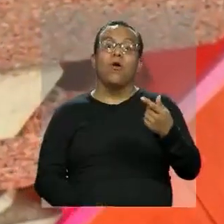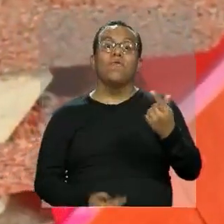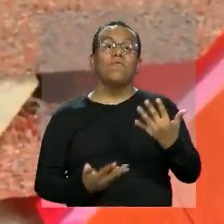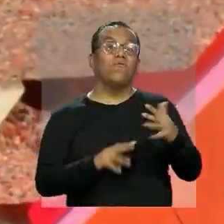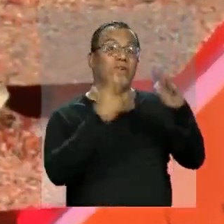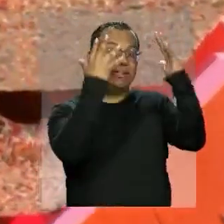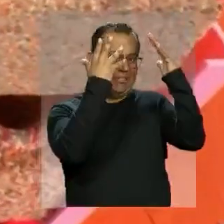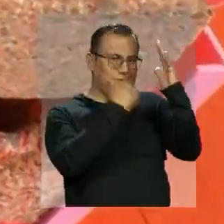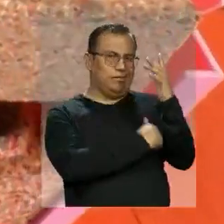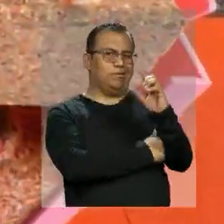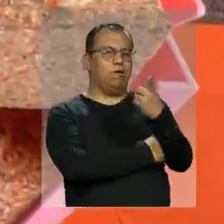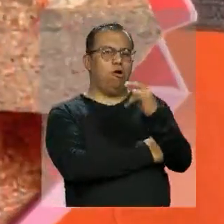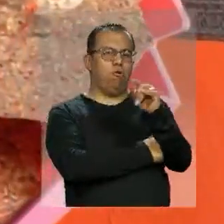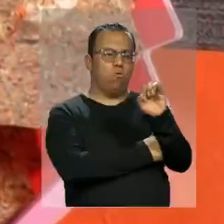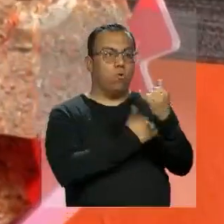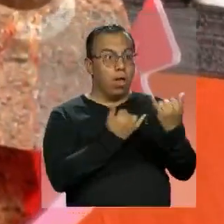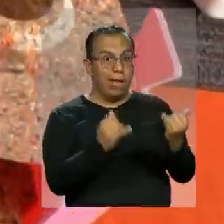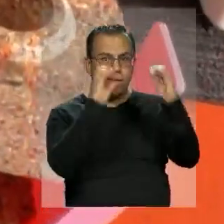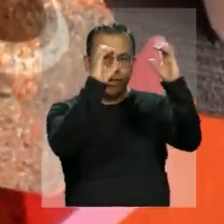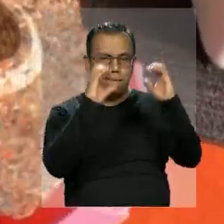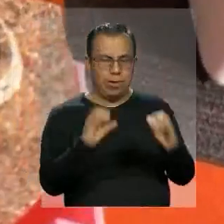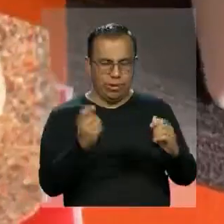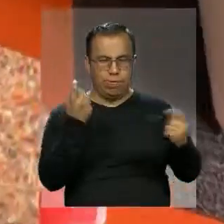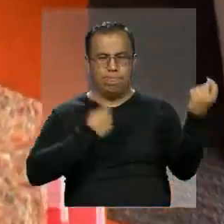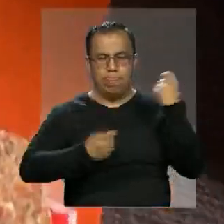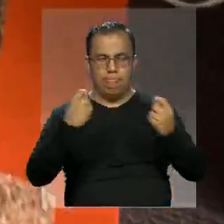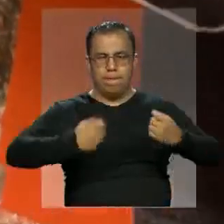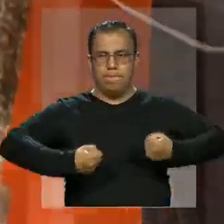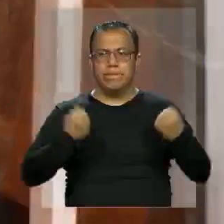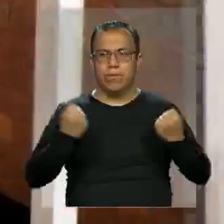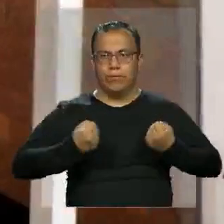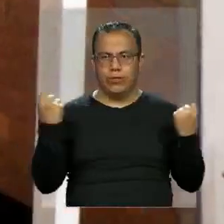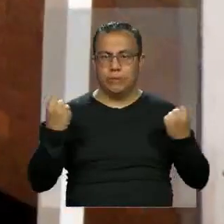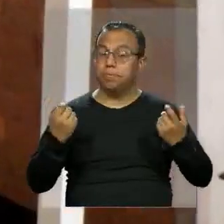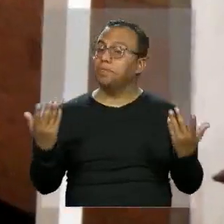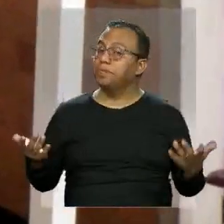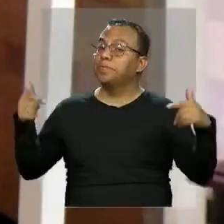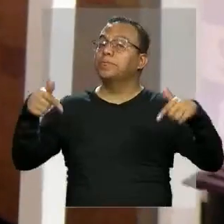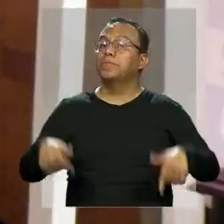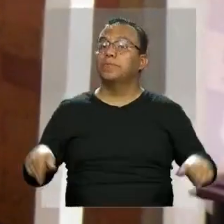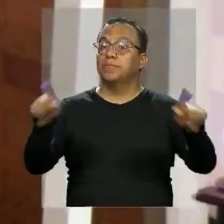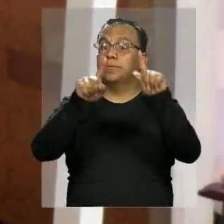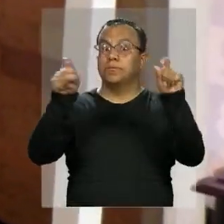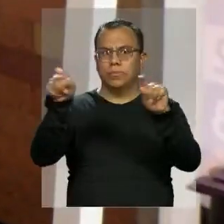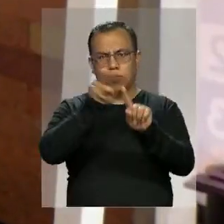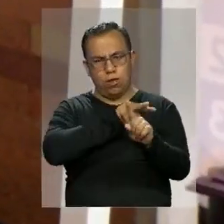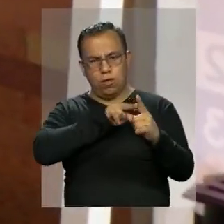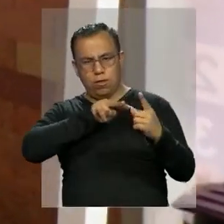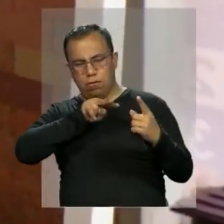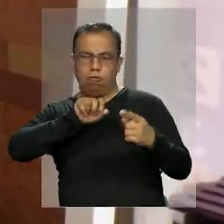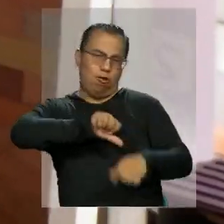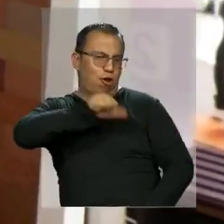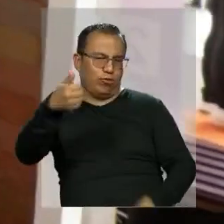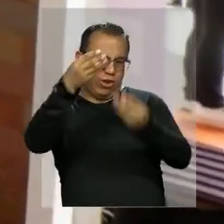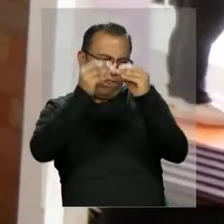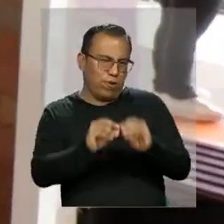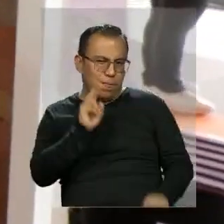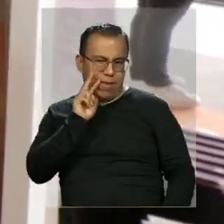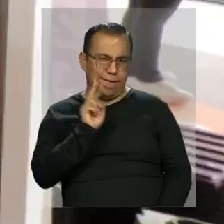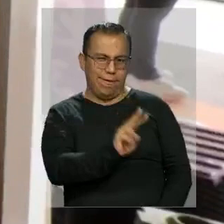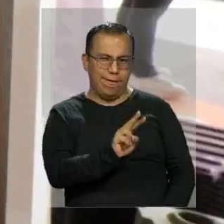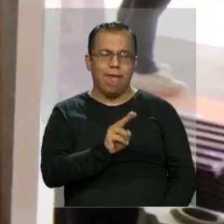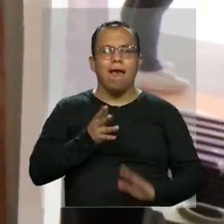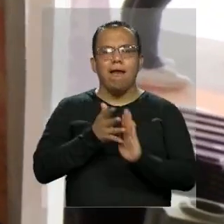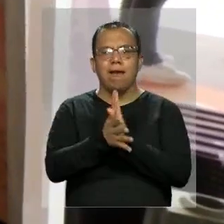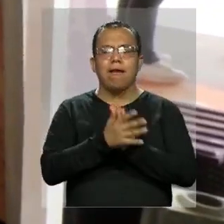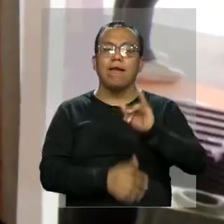Fest convocada por la Cámara de Comercio de Bogotá. En otro ángulo de la información, Yamit, déjeme contarle que